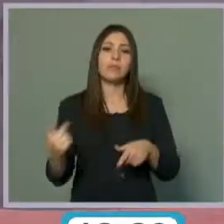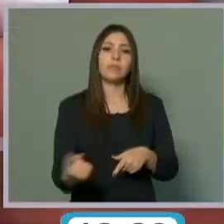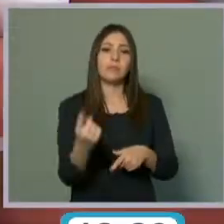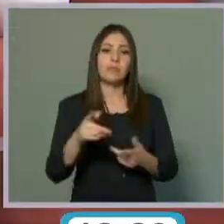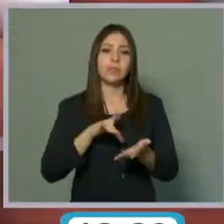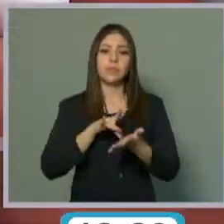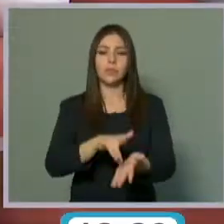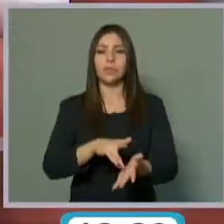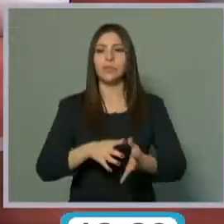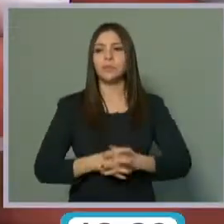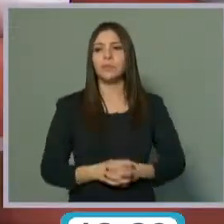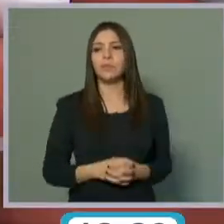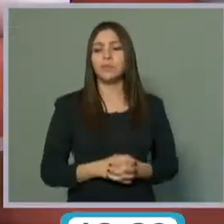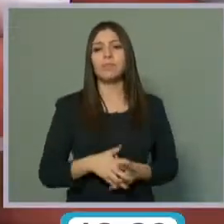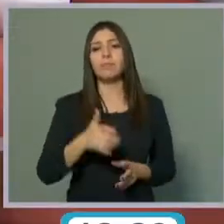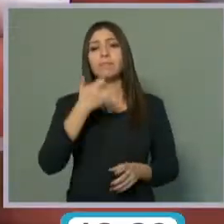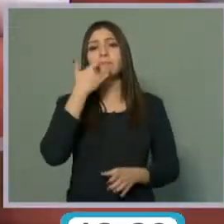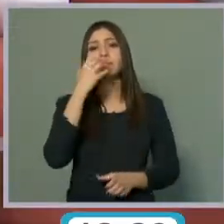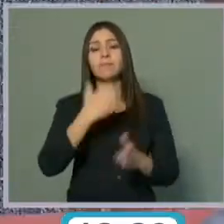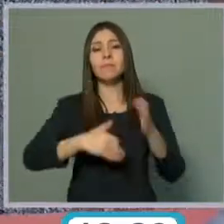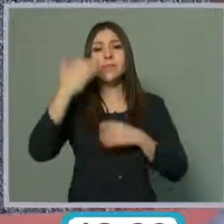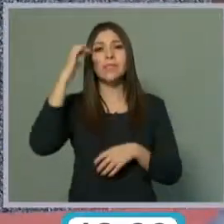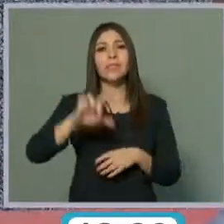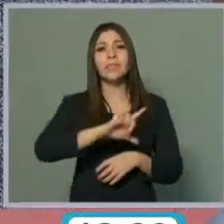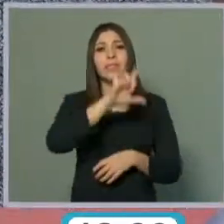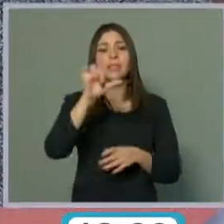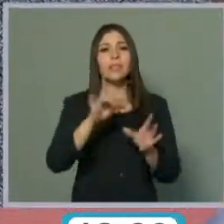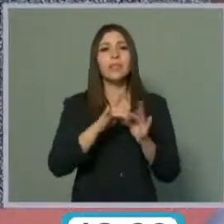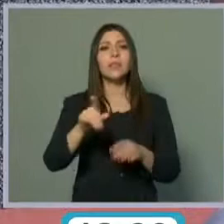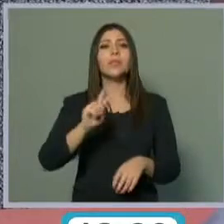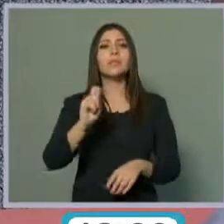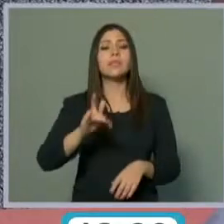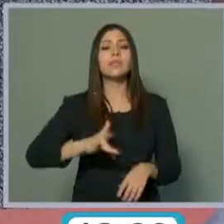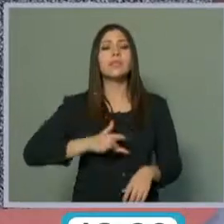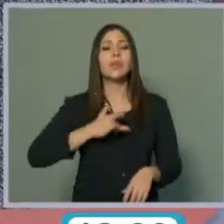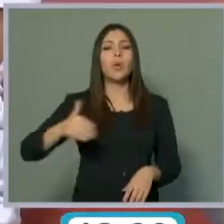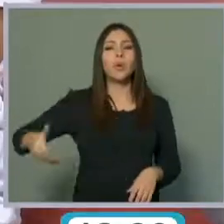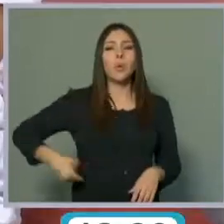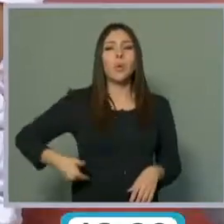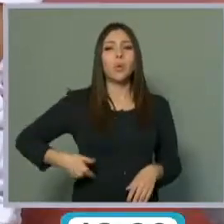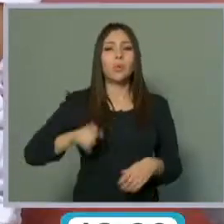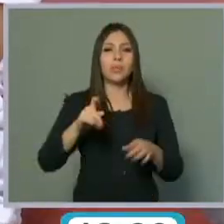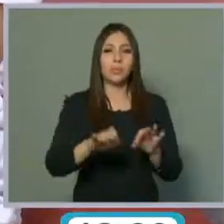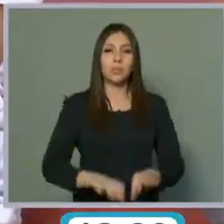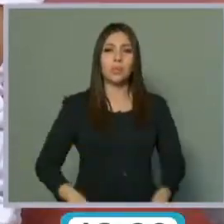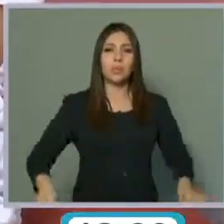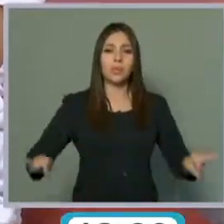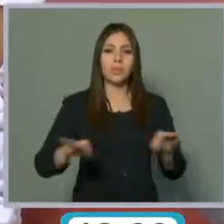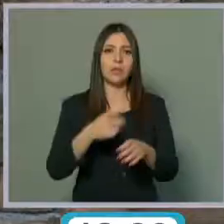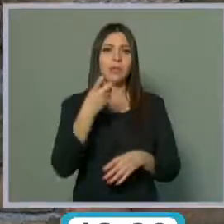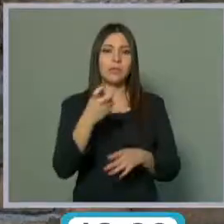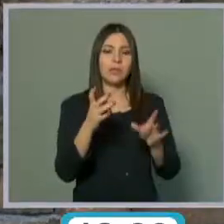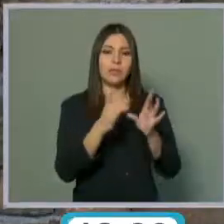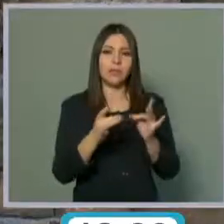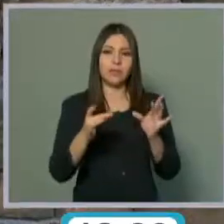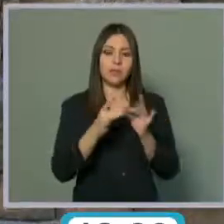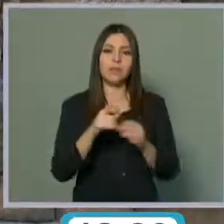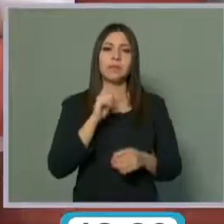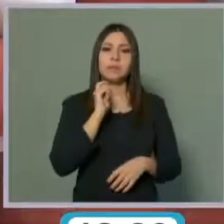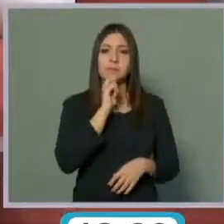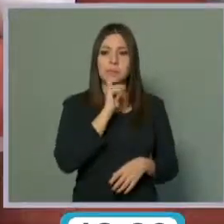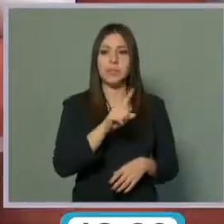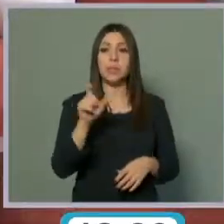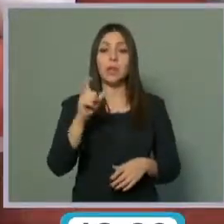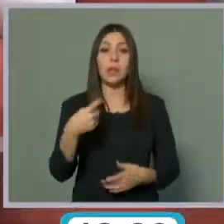también nos faltó, ya se nos acabó el tiempo, pero también nos faltó hablar de la culpa, que es parte muy importante de estos mismos procesos que nos estás hablando. Claro, y está en la parte